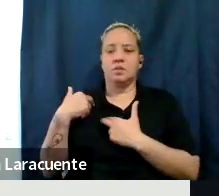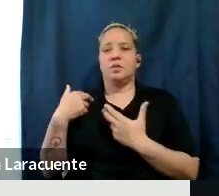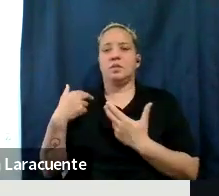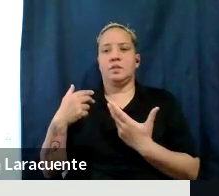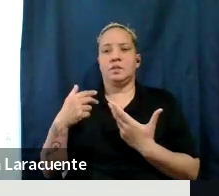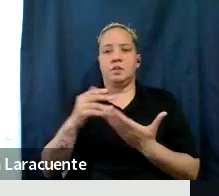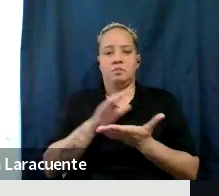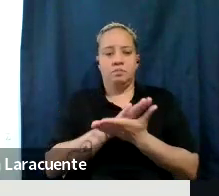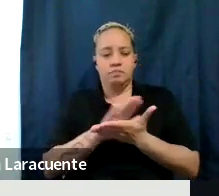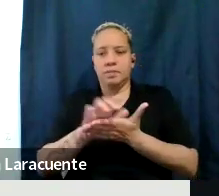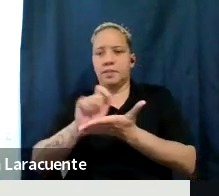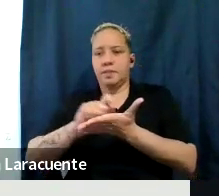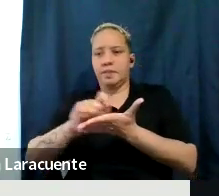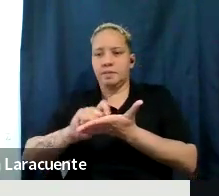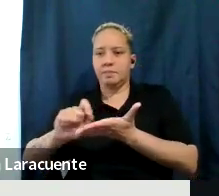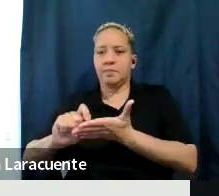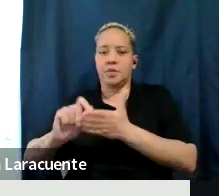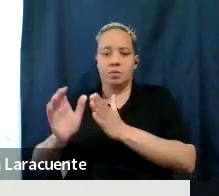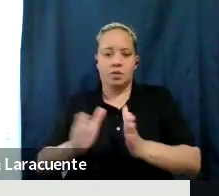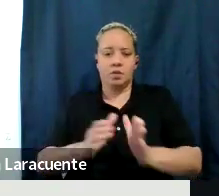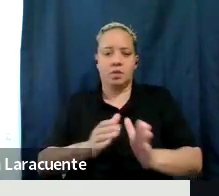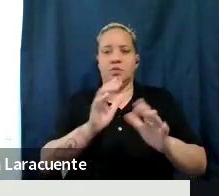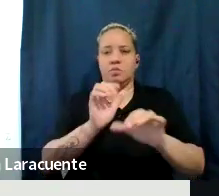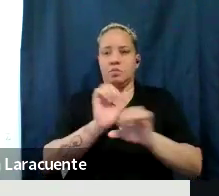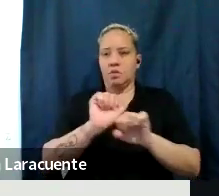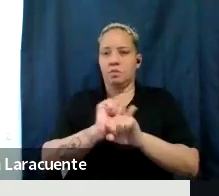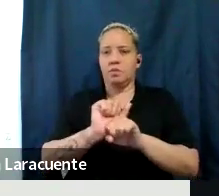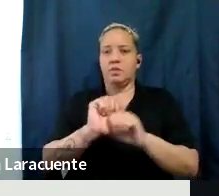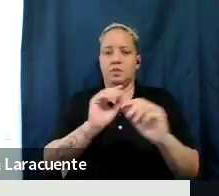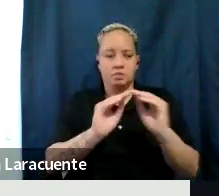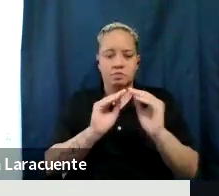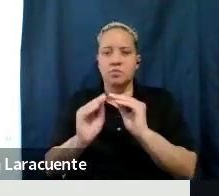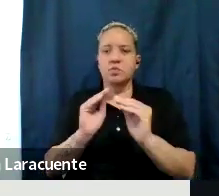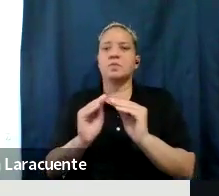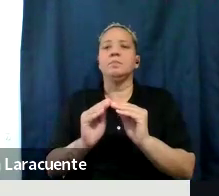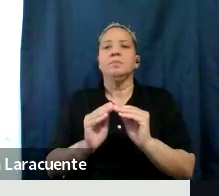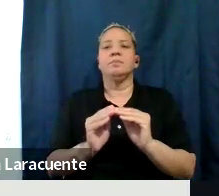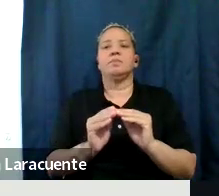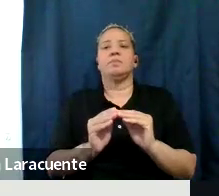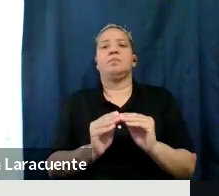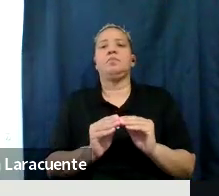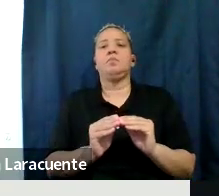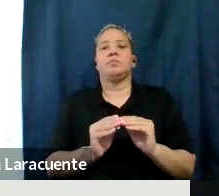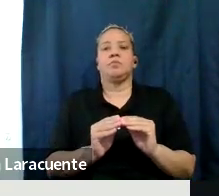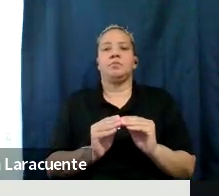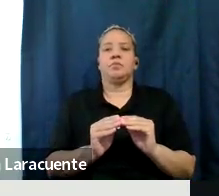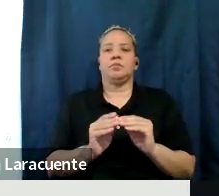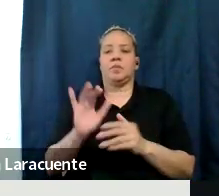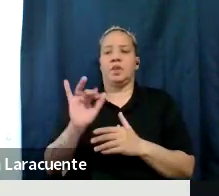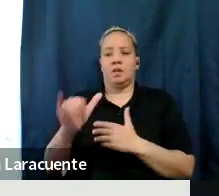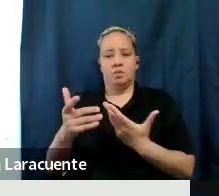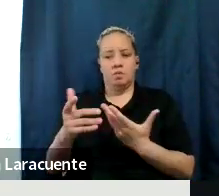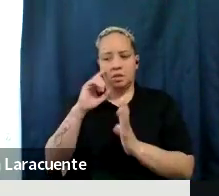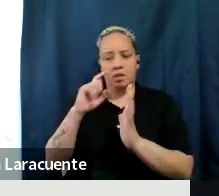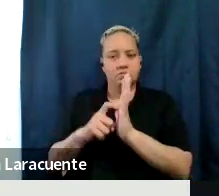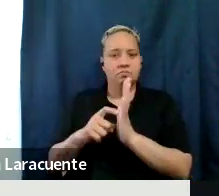limpio sus escritos, de ordenar su obra, de corregir su obra, y por tanto ese mérito está ahí, hay que